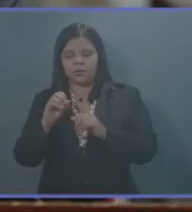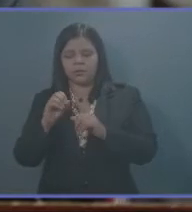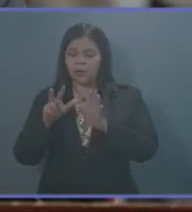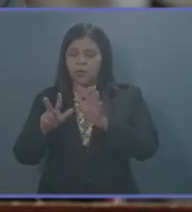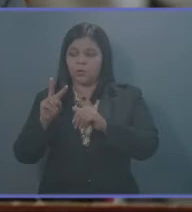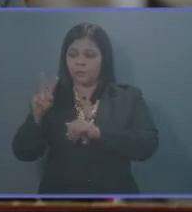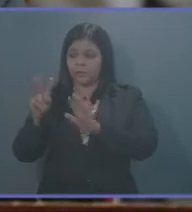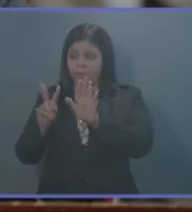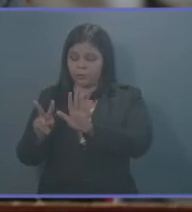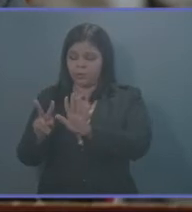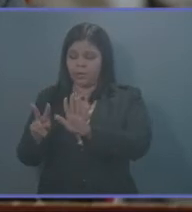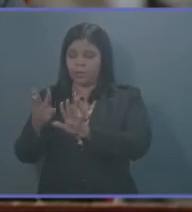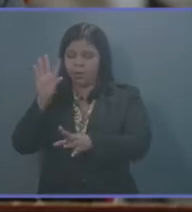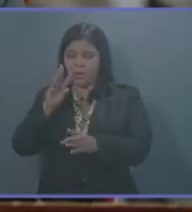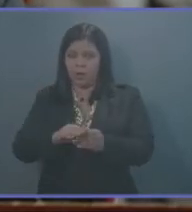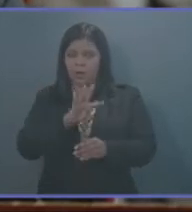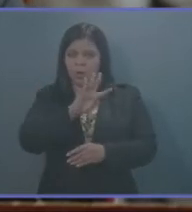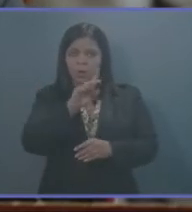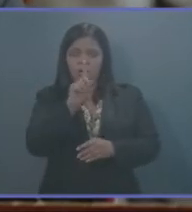41.601.827. Total,